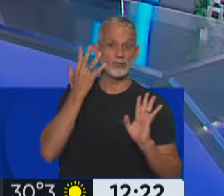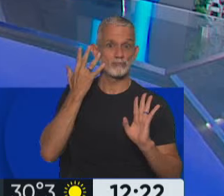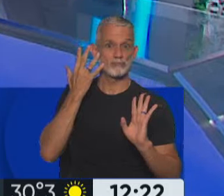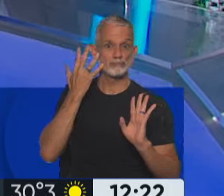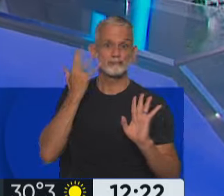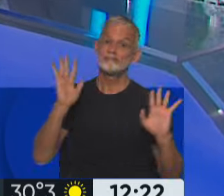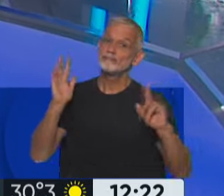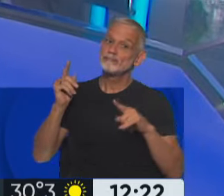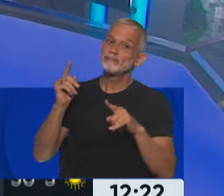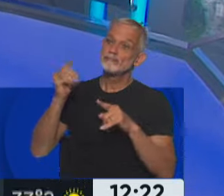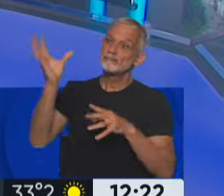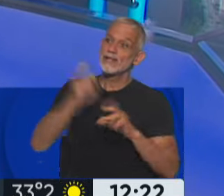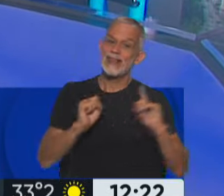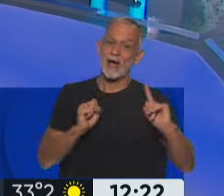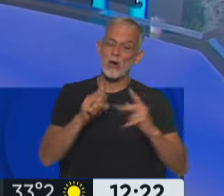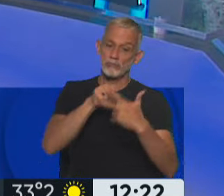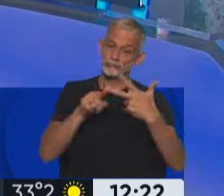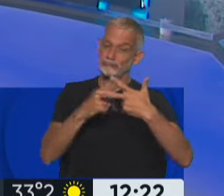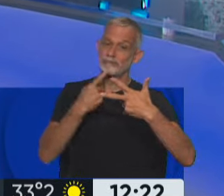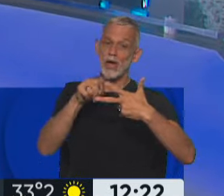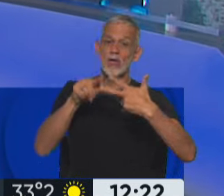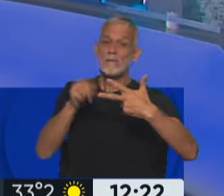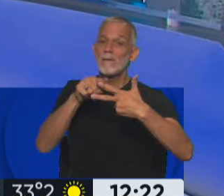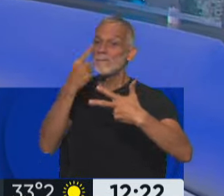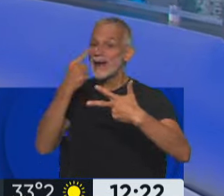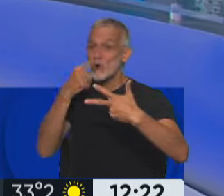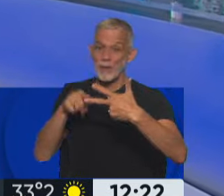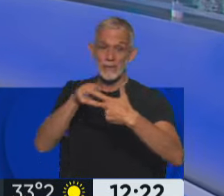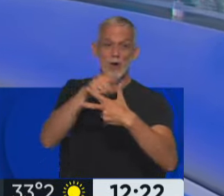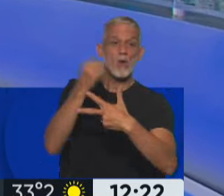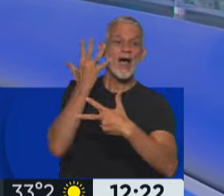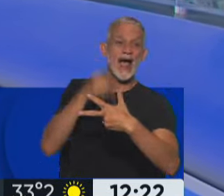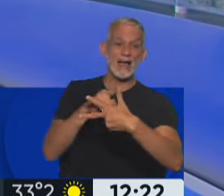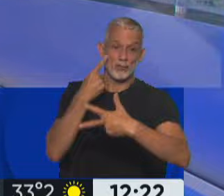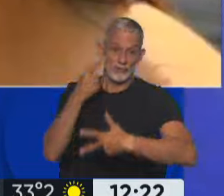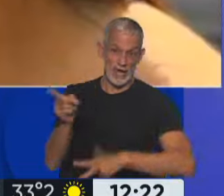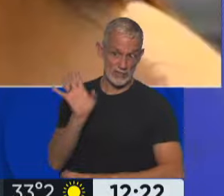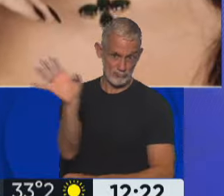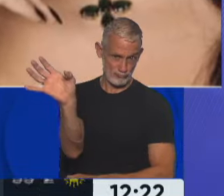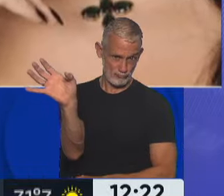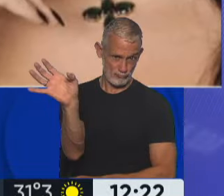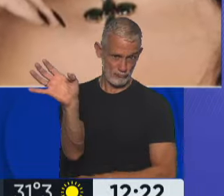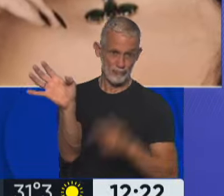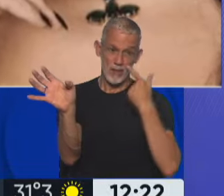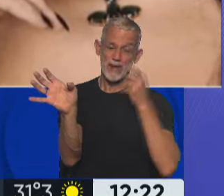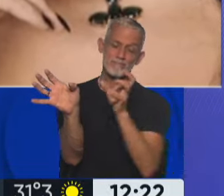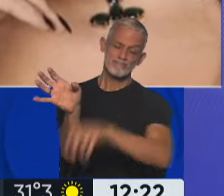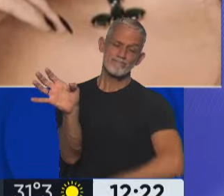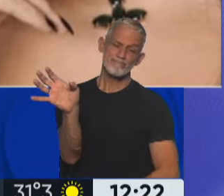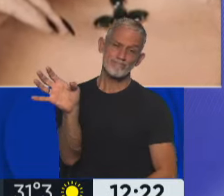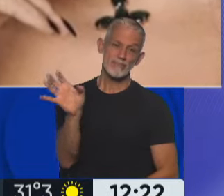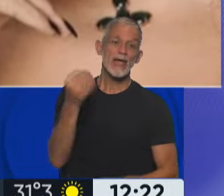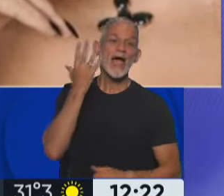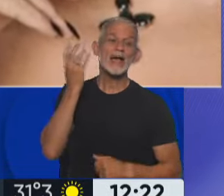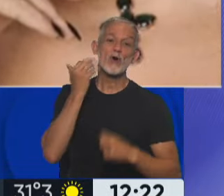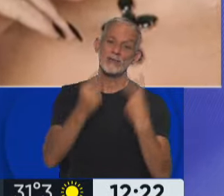gatito no lo cuestion porque Alejo hera la histor cámara me acompaña hay dos gatitos los estoy